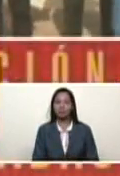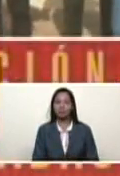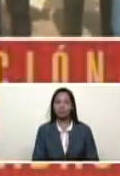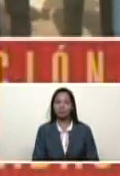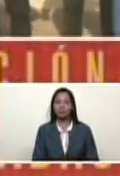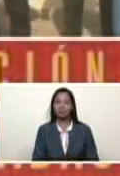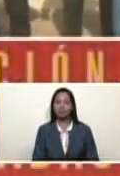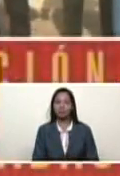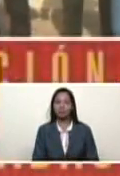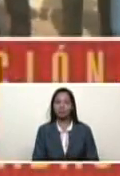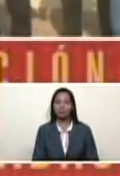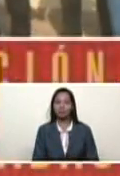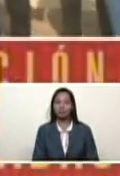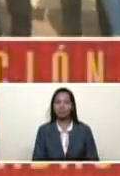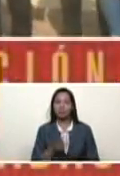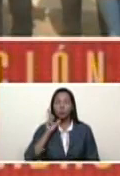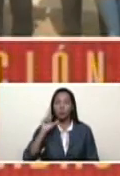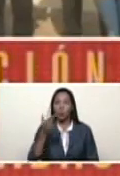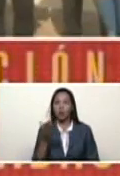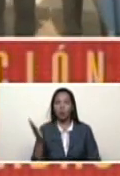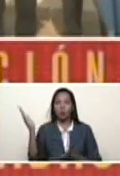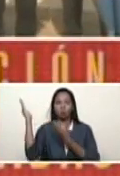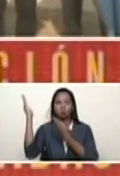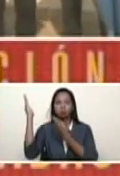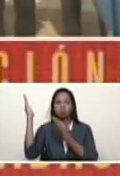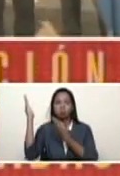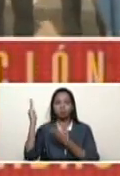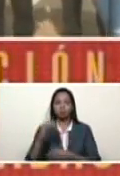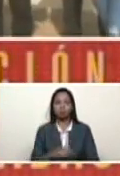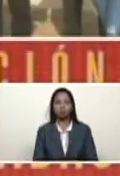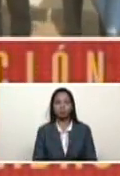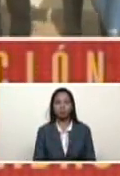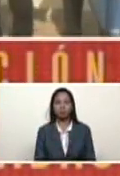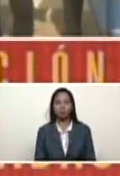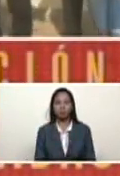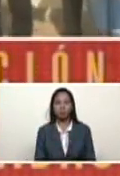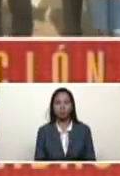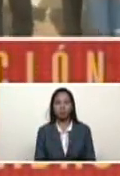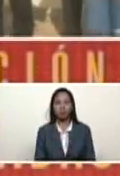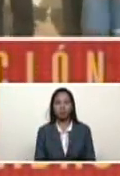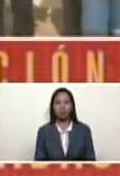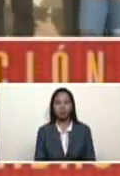de la Pascua, Estado Guárico. Adelante, gobernador.